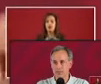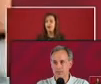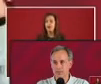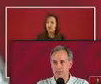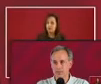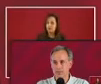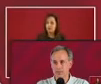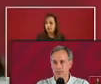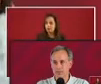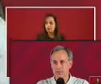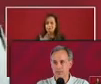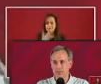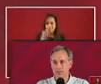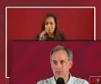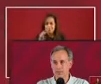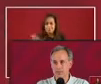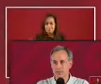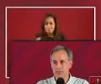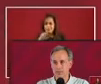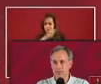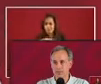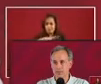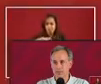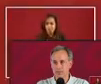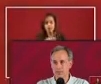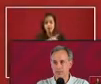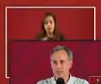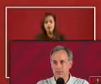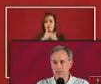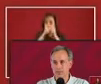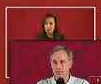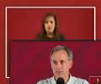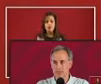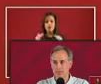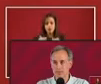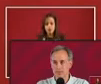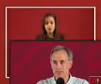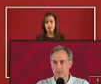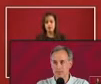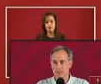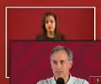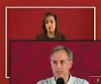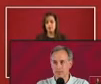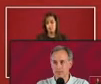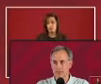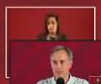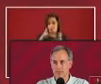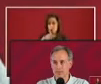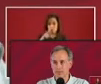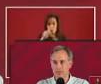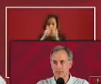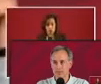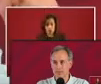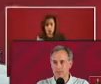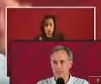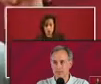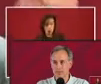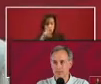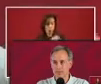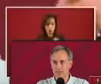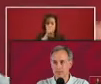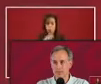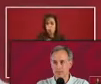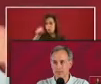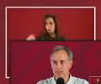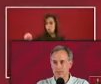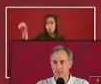mensaje, quédate en casa. Y si no te quedas en casa, tú y tú y tú y tú y